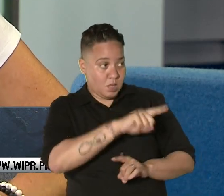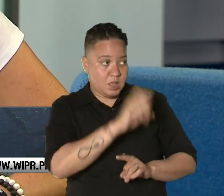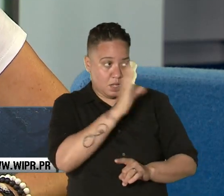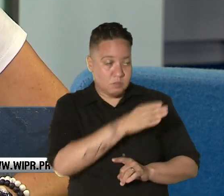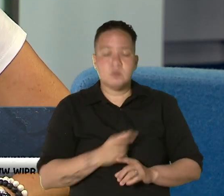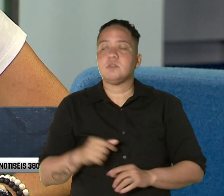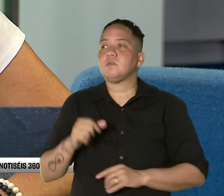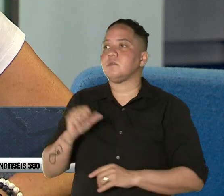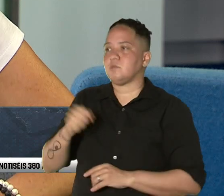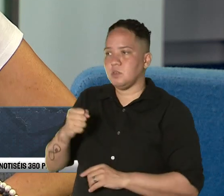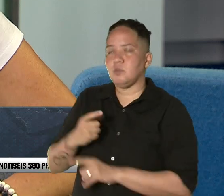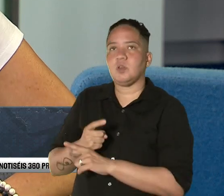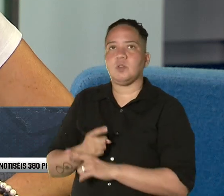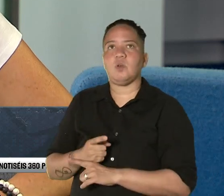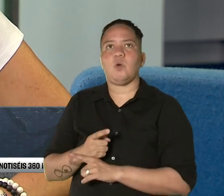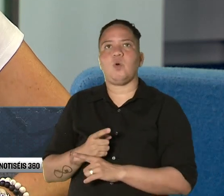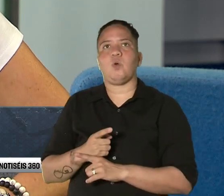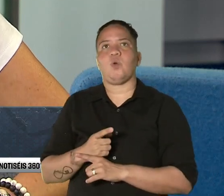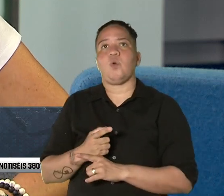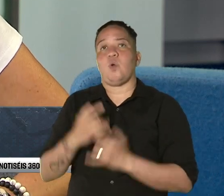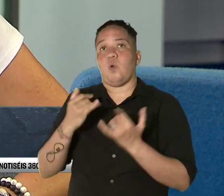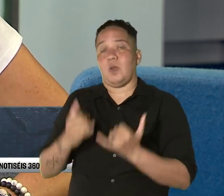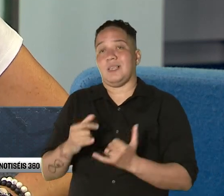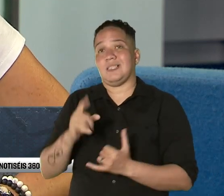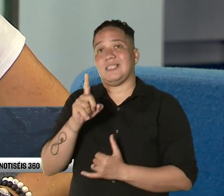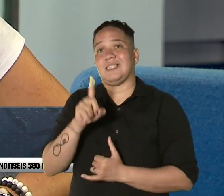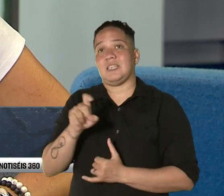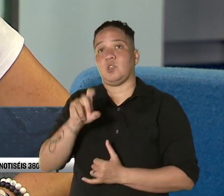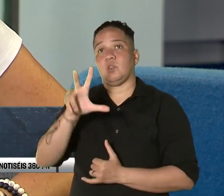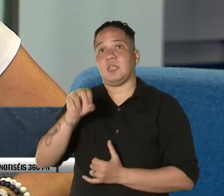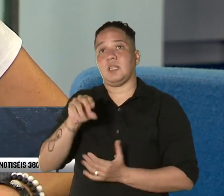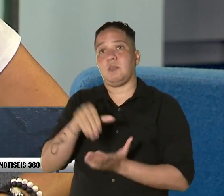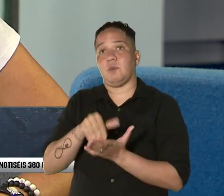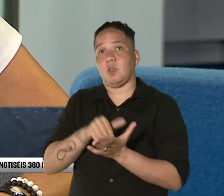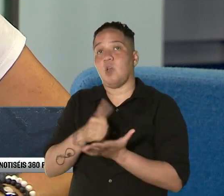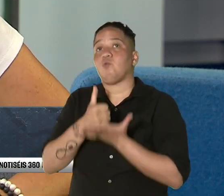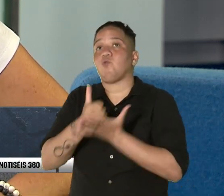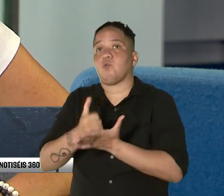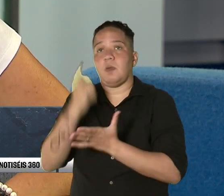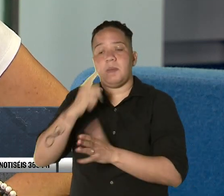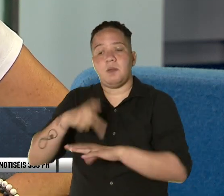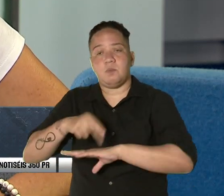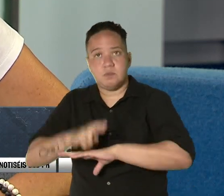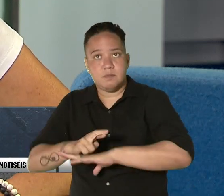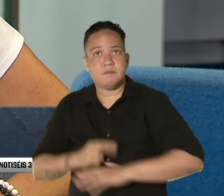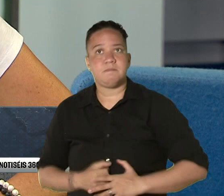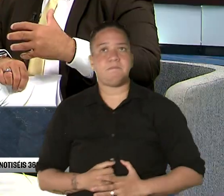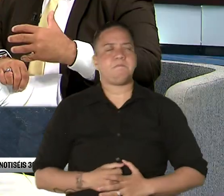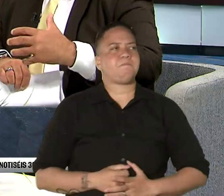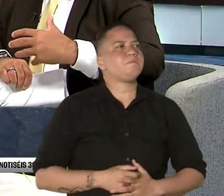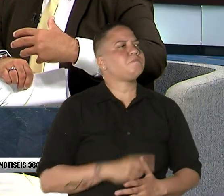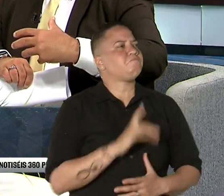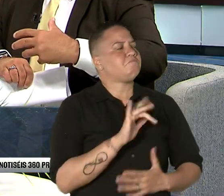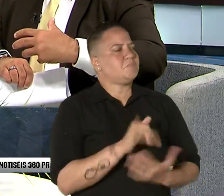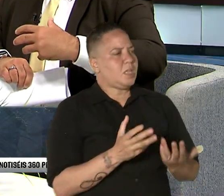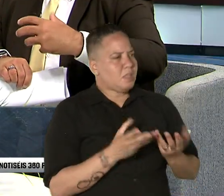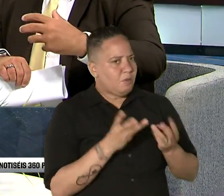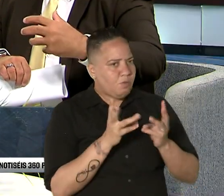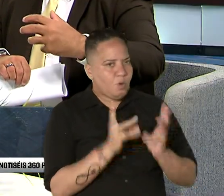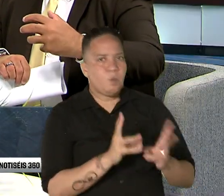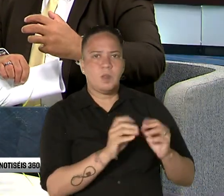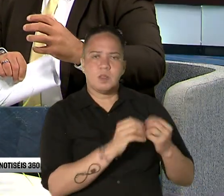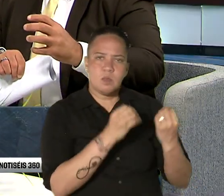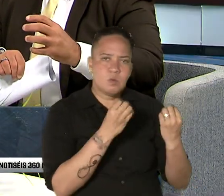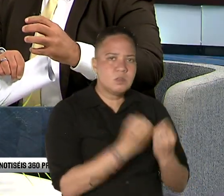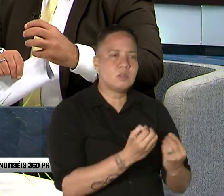hasta el día de hoy llevamos sobre 130 millones de dólares en ayuda para Puerto Rico entonces de esta forma estas